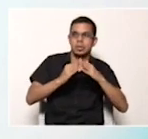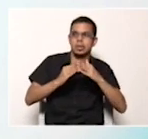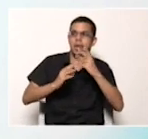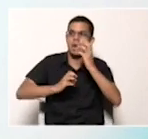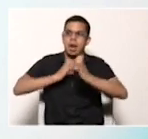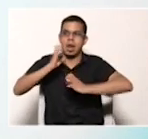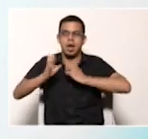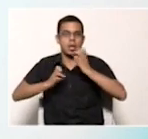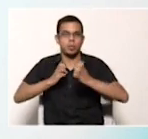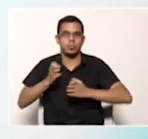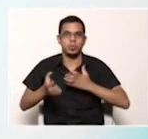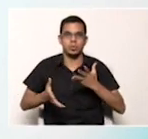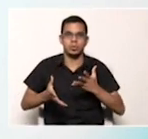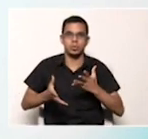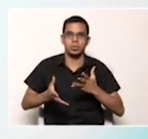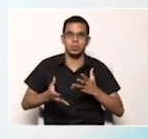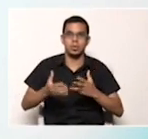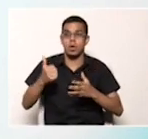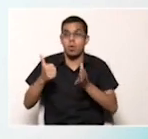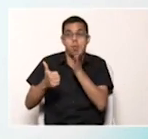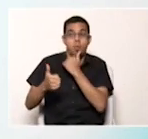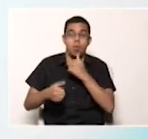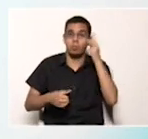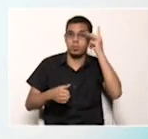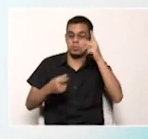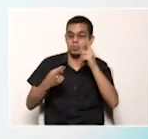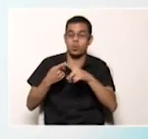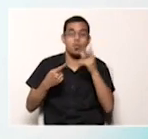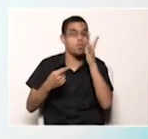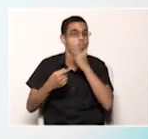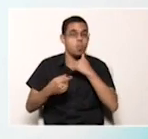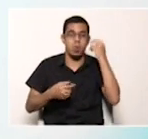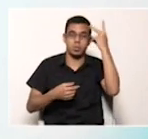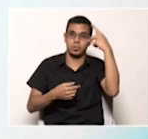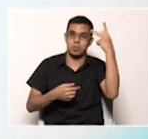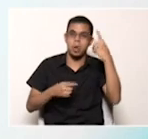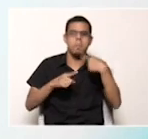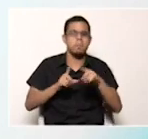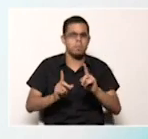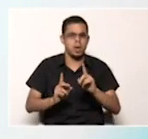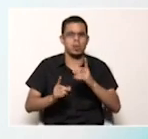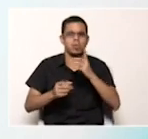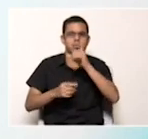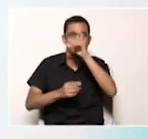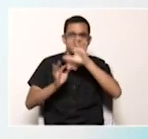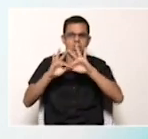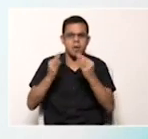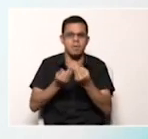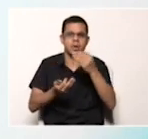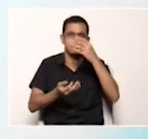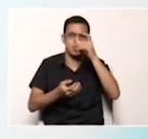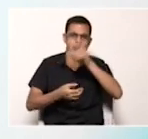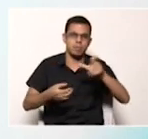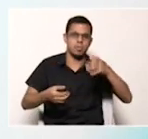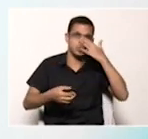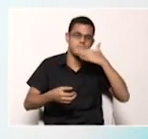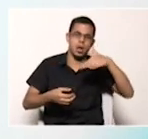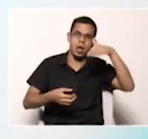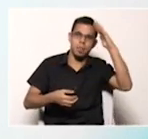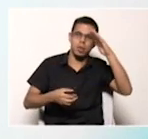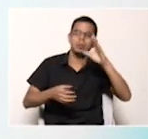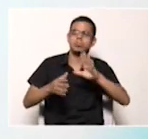emocionalidades a flor de piel. No tenemos a la maestra, no tenemos al psicólogo, pero nosotros podemos desarrollar cosas